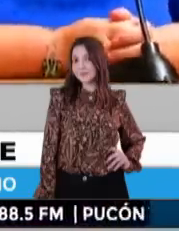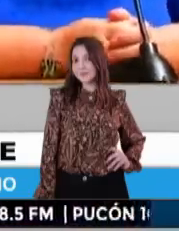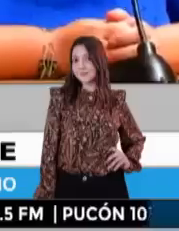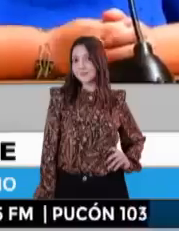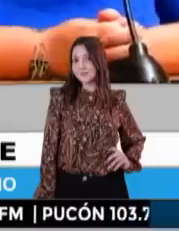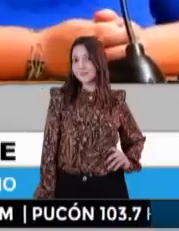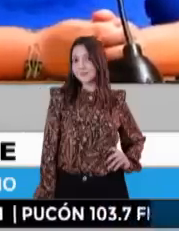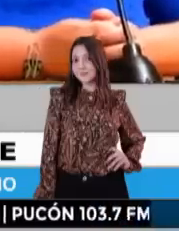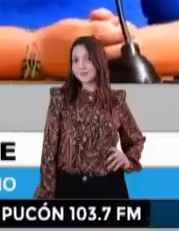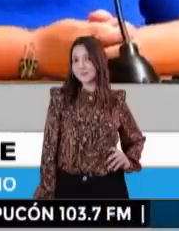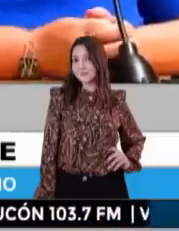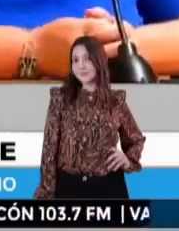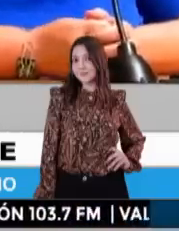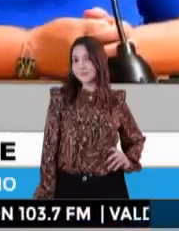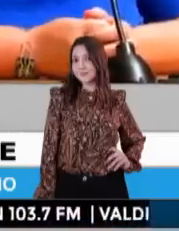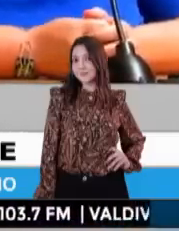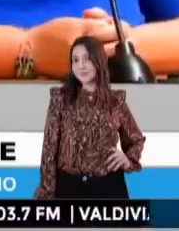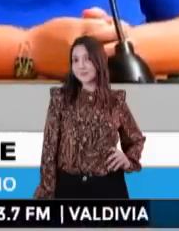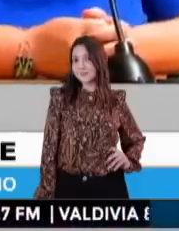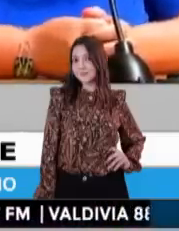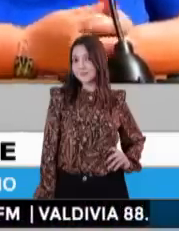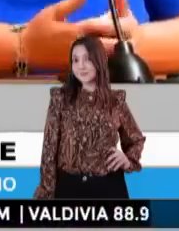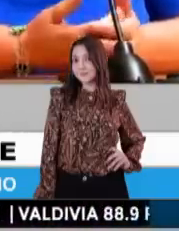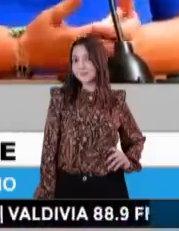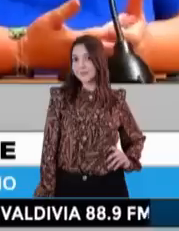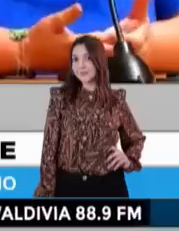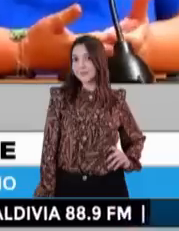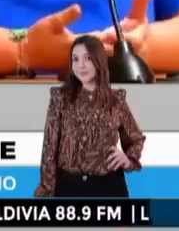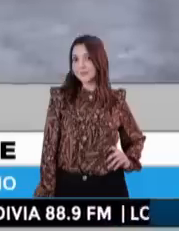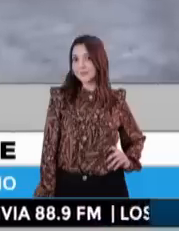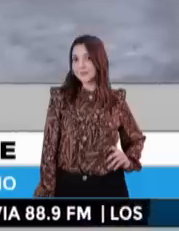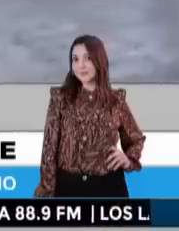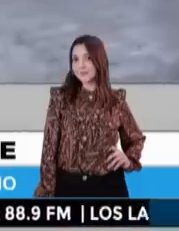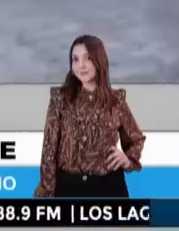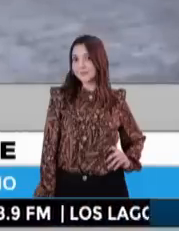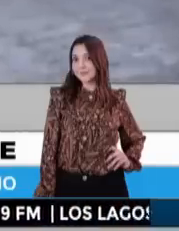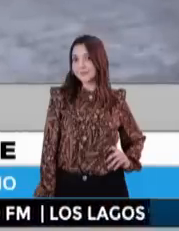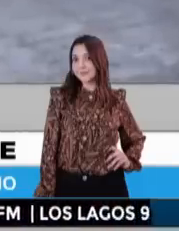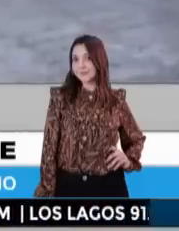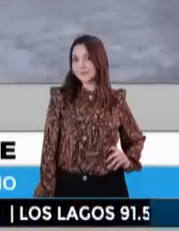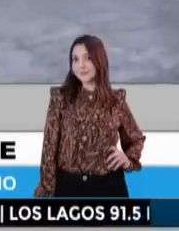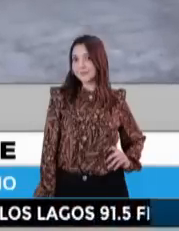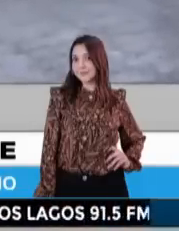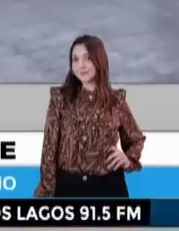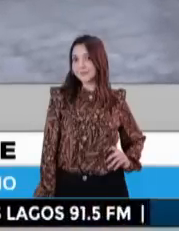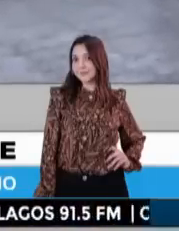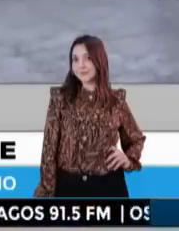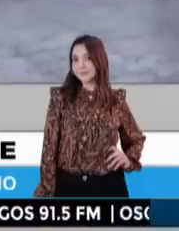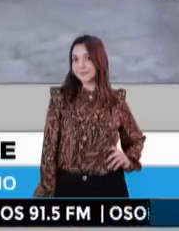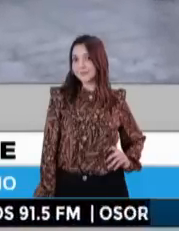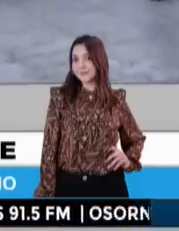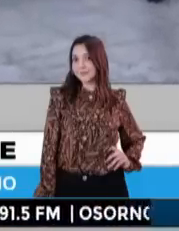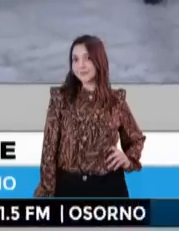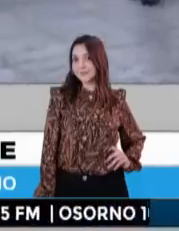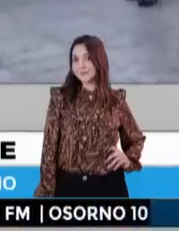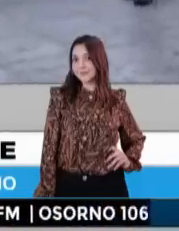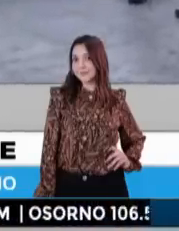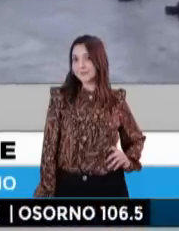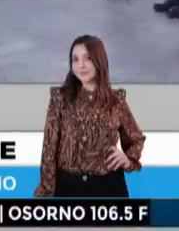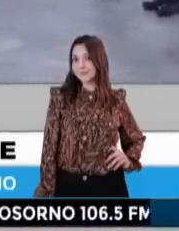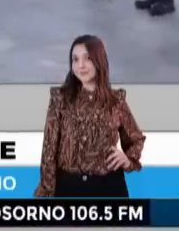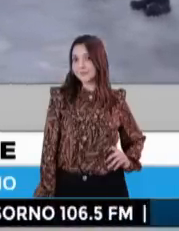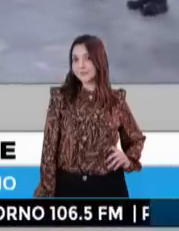ser hackeada, ¿no? Unos espacios, unas brechas que tenía finalmente, y es la misma plataforma Microsoft la que emite unos parches,